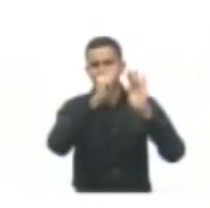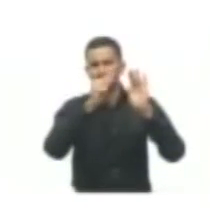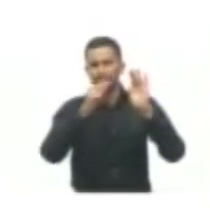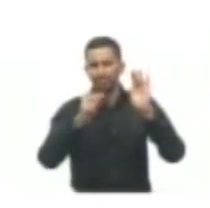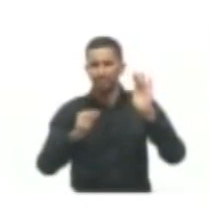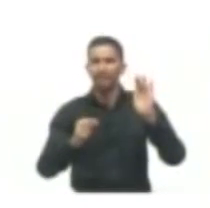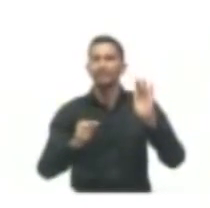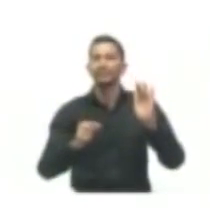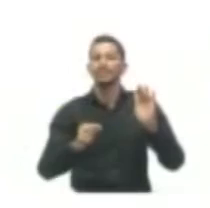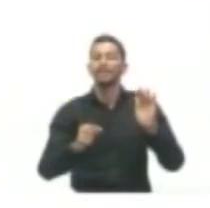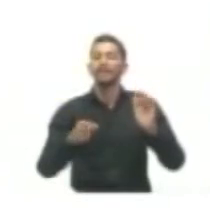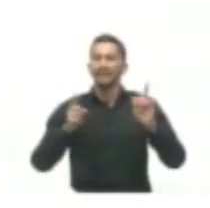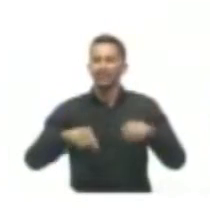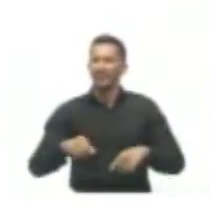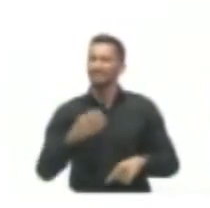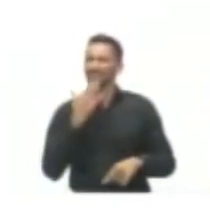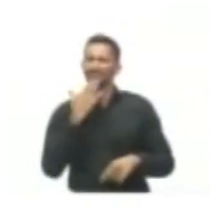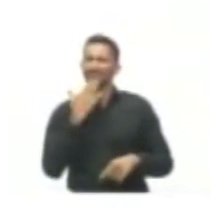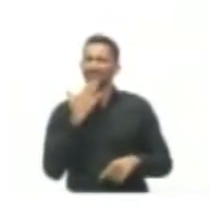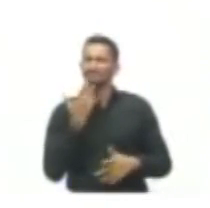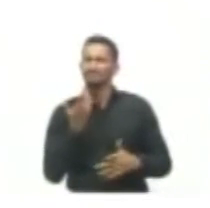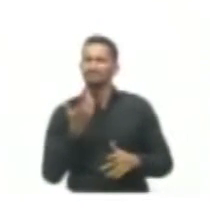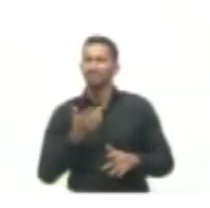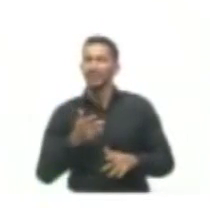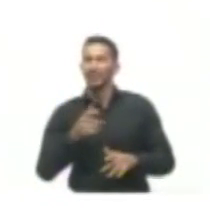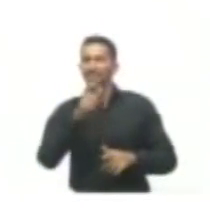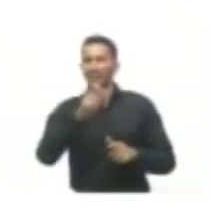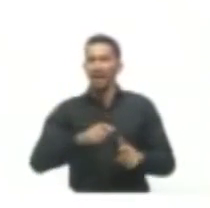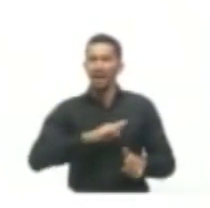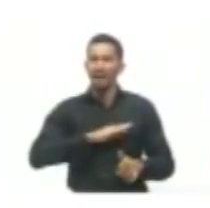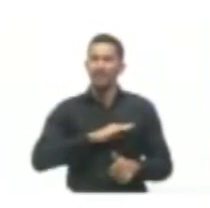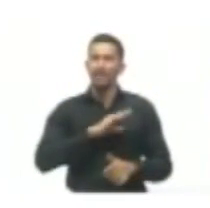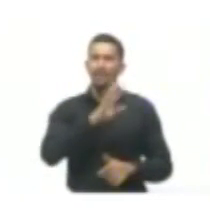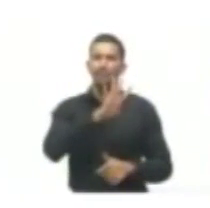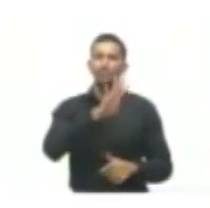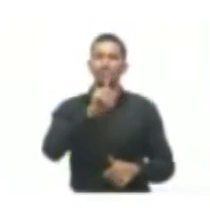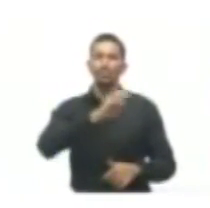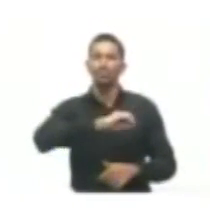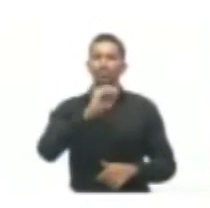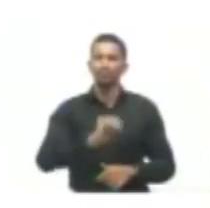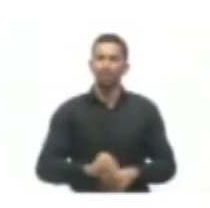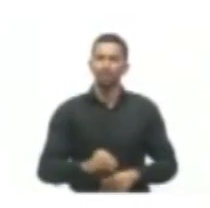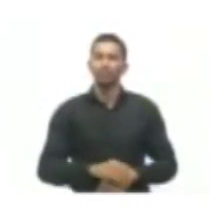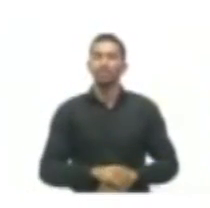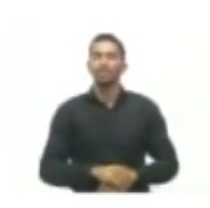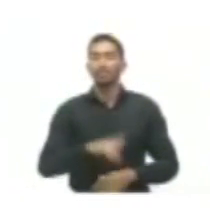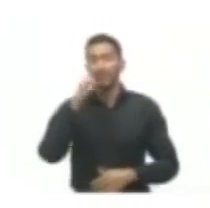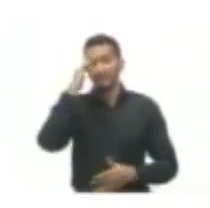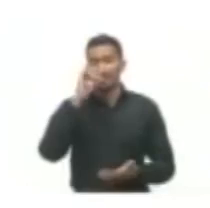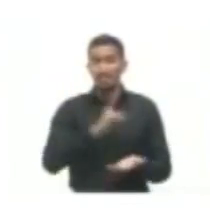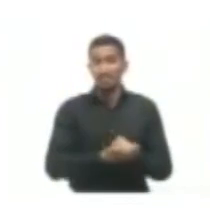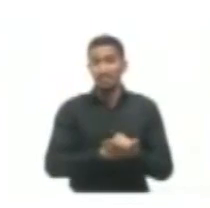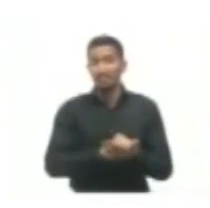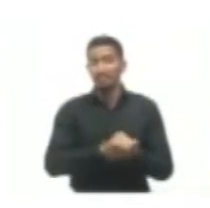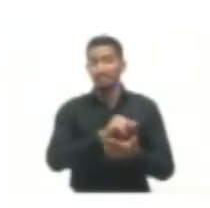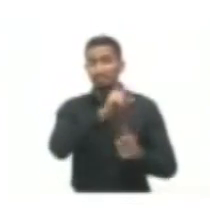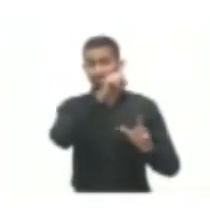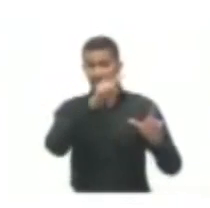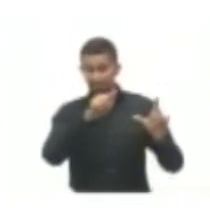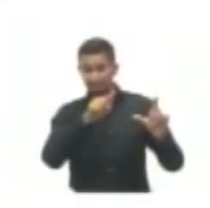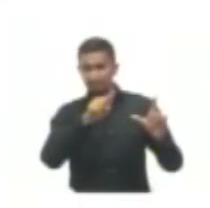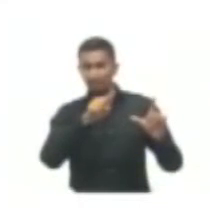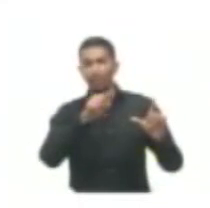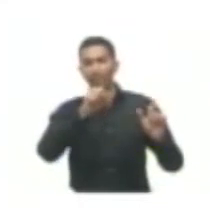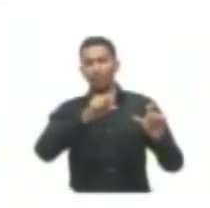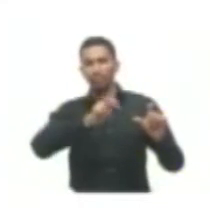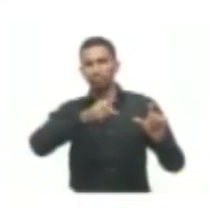la desfavorabilidad está en el 41%, es decir, que podríamos esperar que eso pueda revertirse también. Si no se controla el